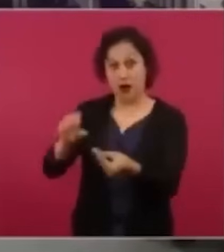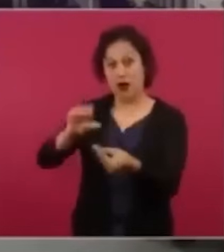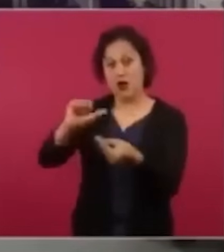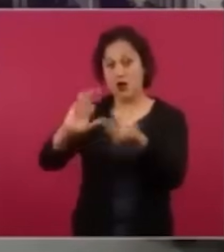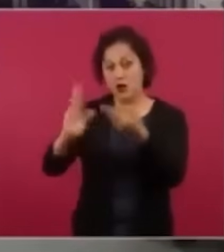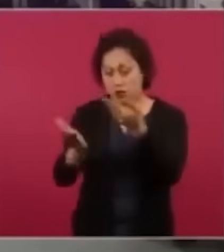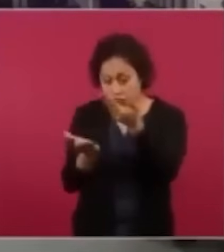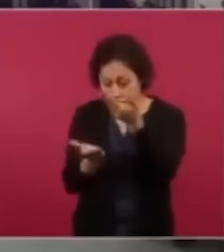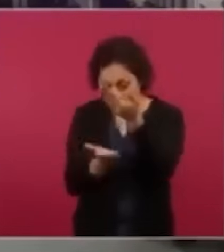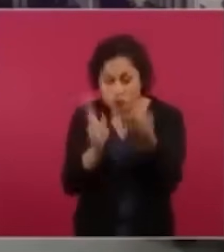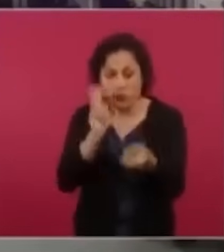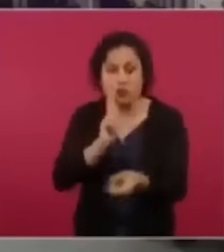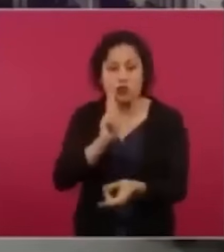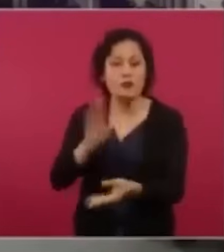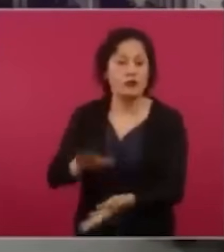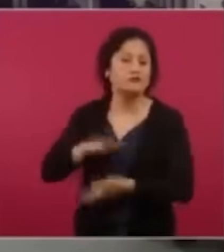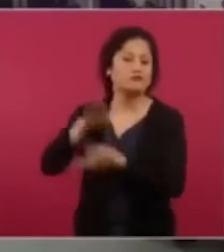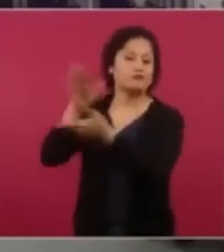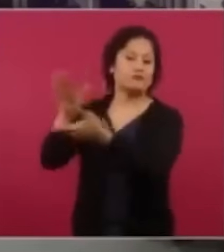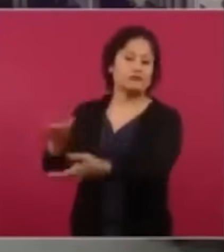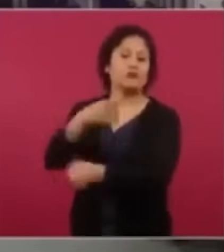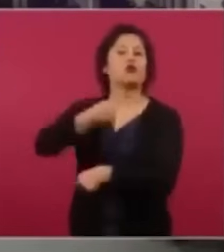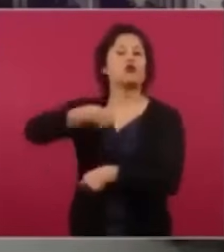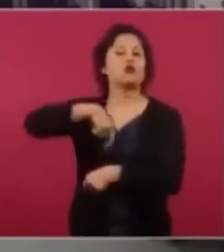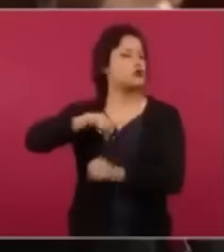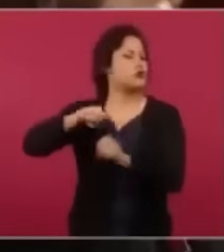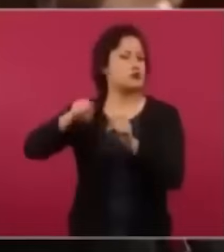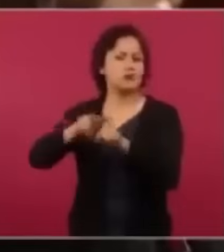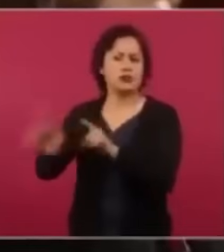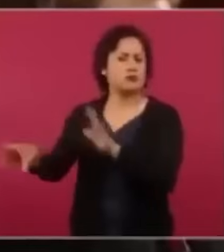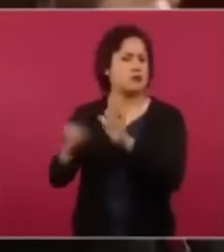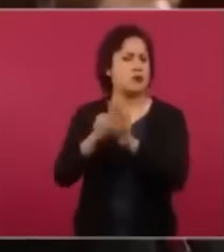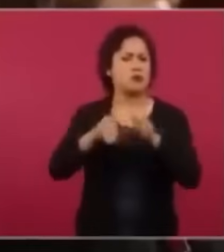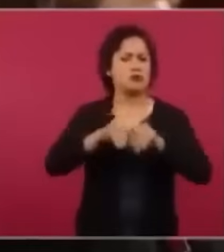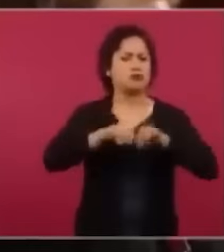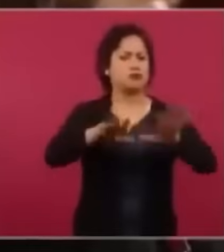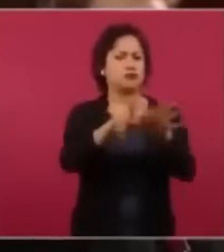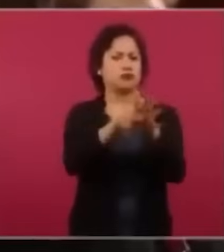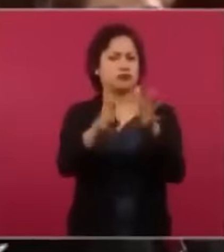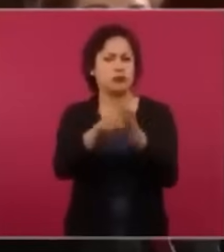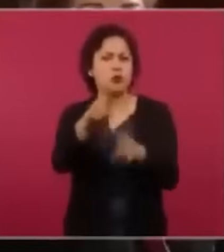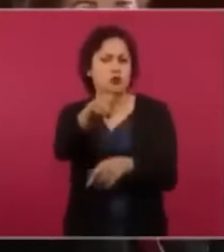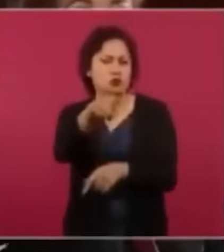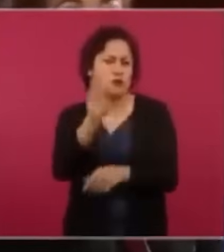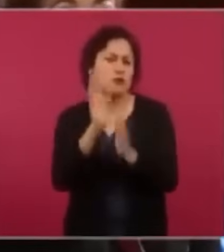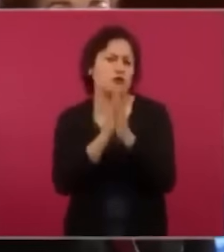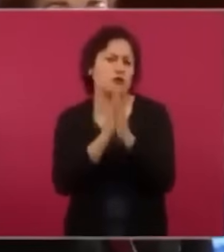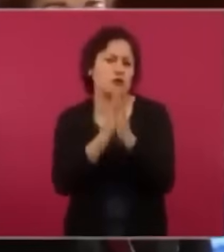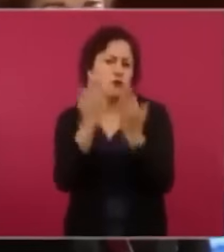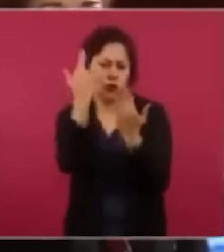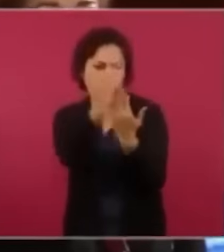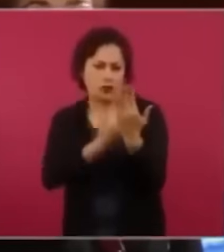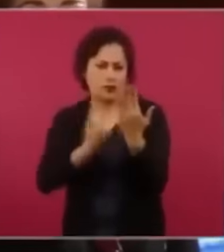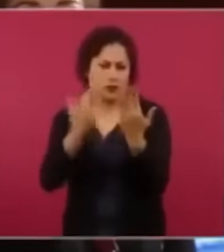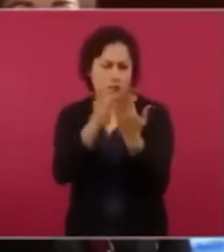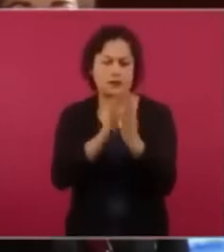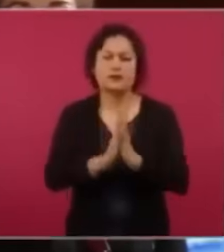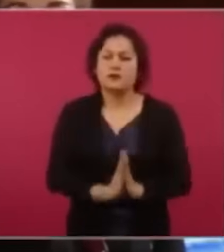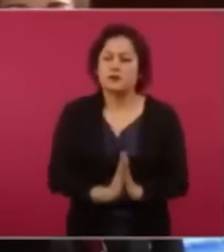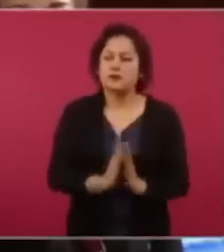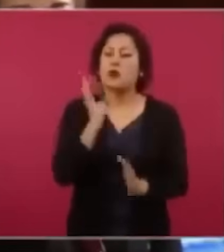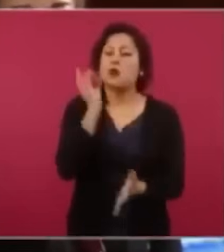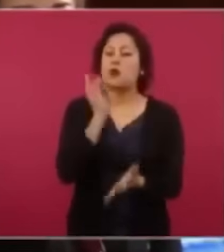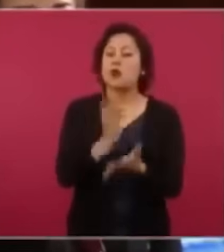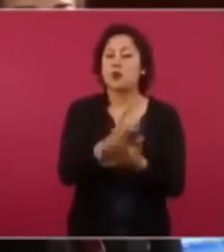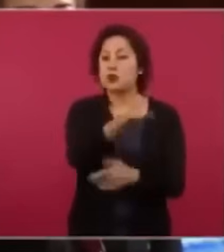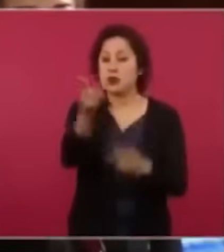pruebas de lo que publicamos para que pudiera revisarlas, por favor. Y bueno, pues nada más recordar a la gente que nos ve